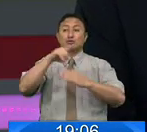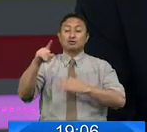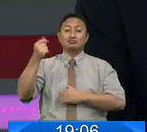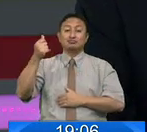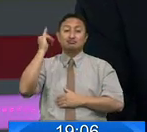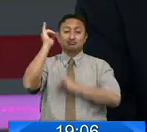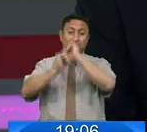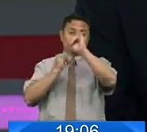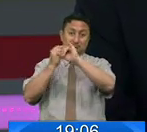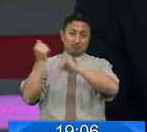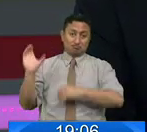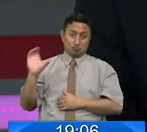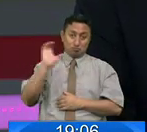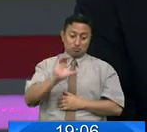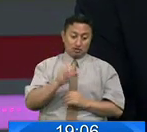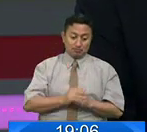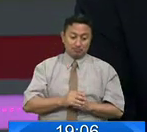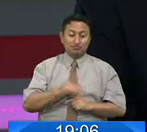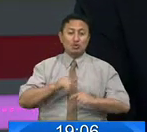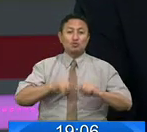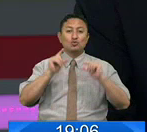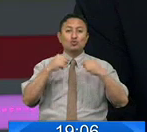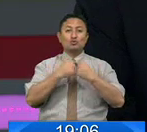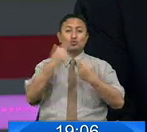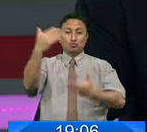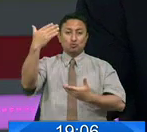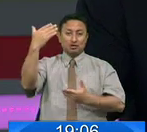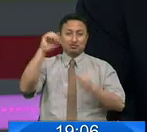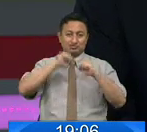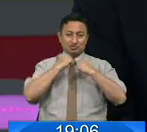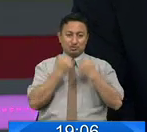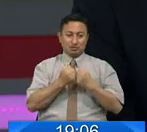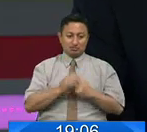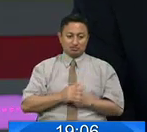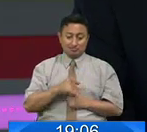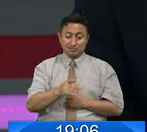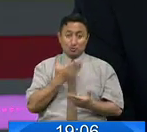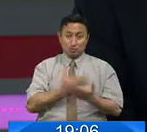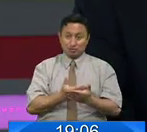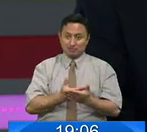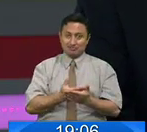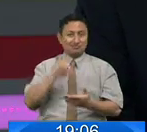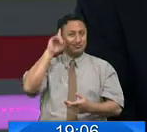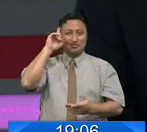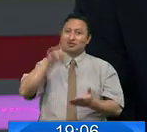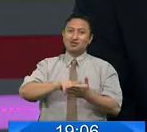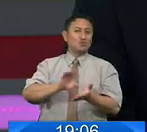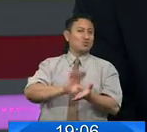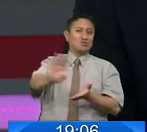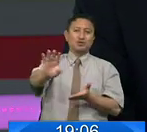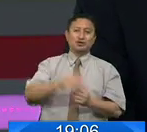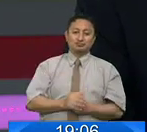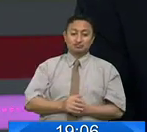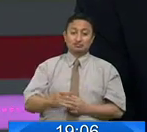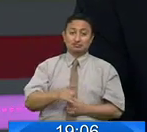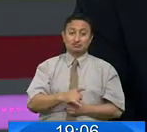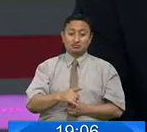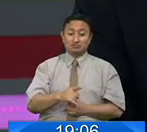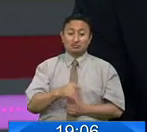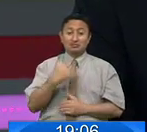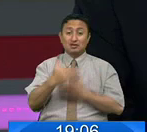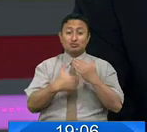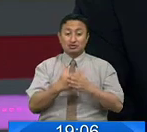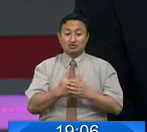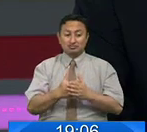varios sectores sociales y políticos de la provincia verde rechazaron esta propuesta asegurando que genera o generará